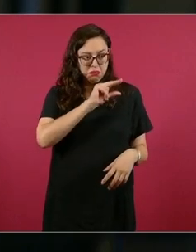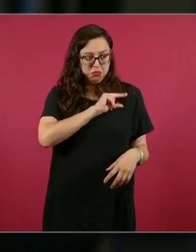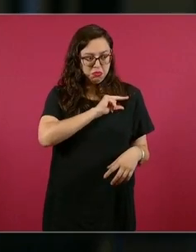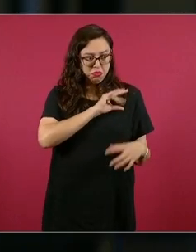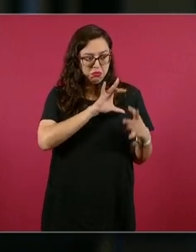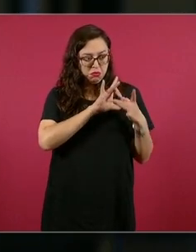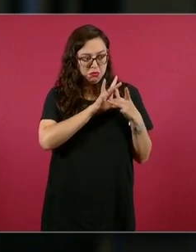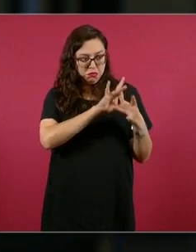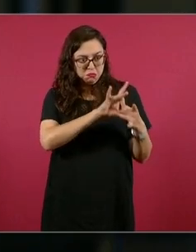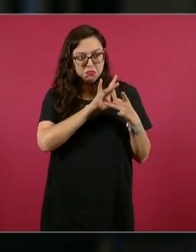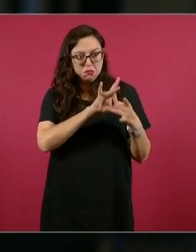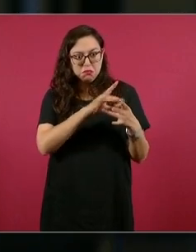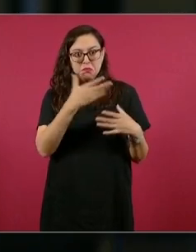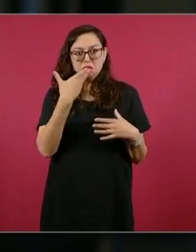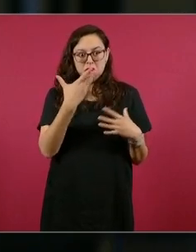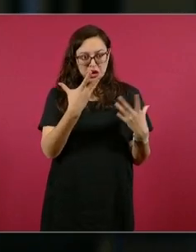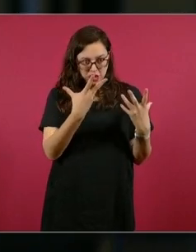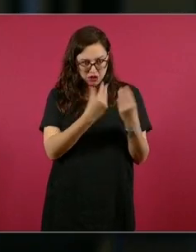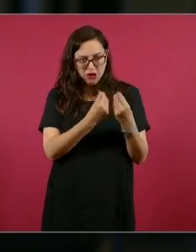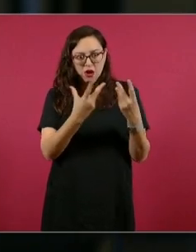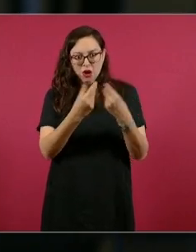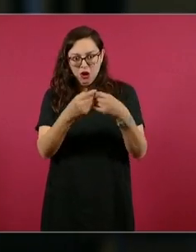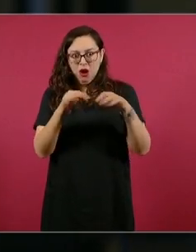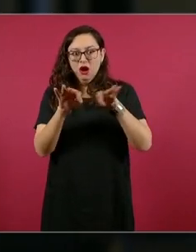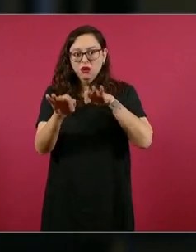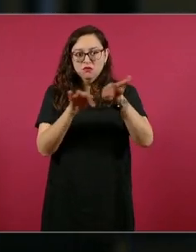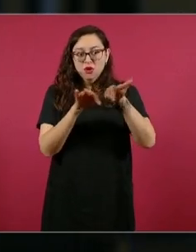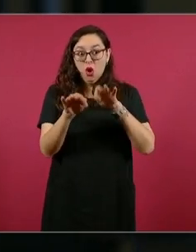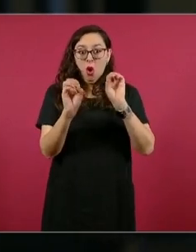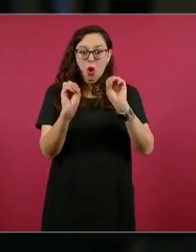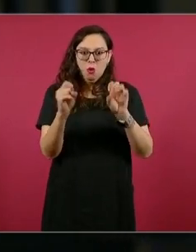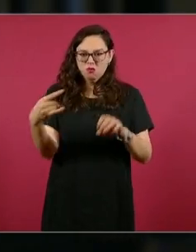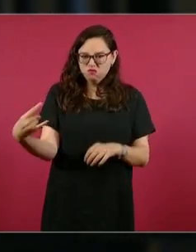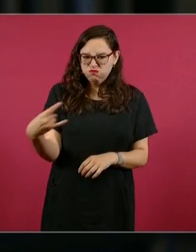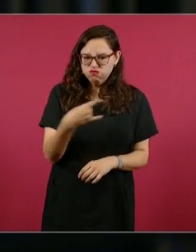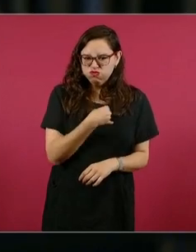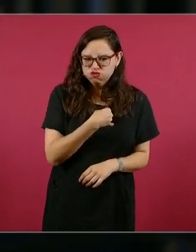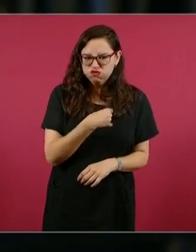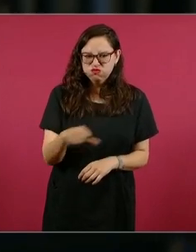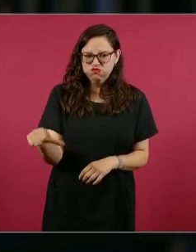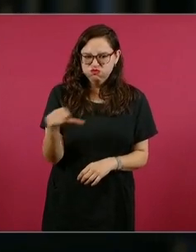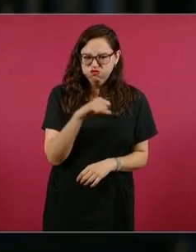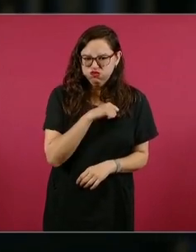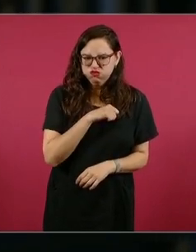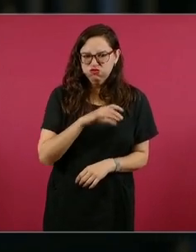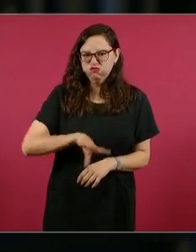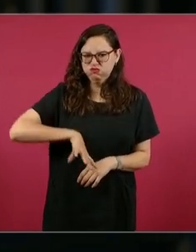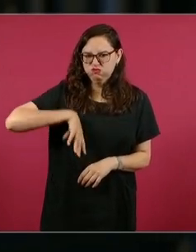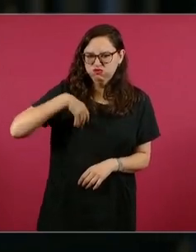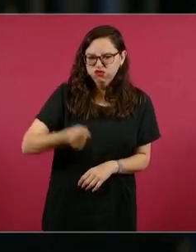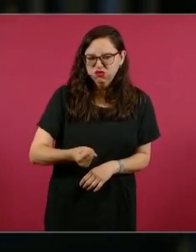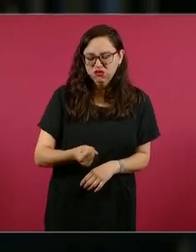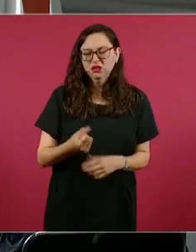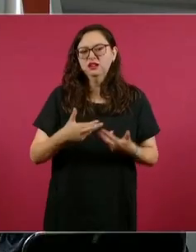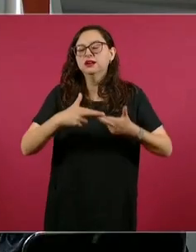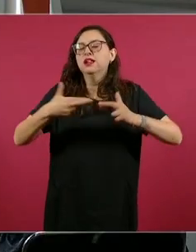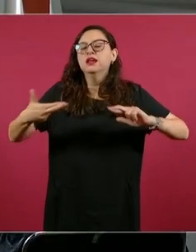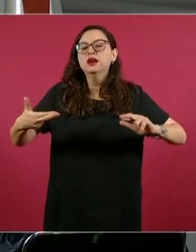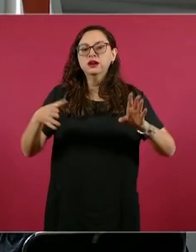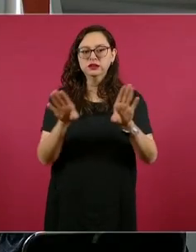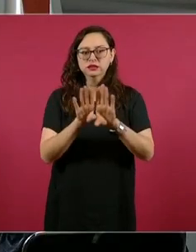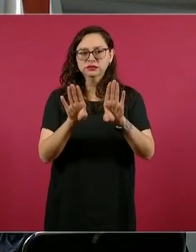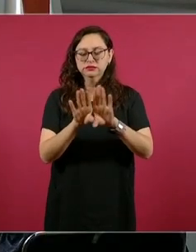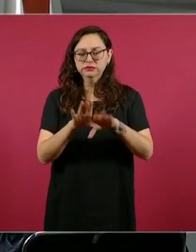avara, fue egoísta, quiere ser ventajosa? ¿Cómo describiría usted al final esa relación,